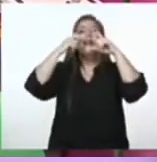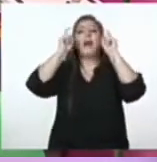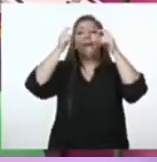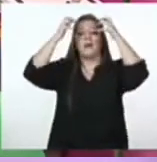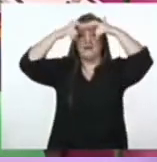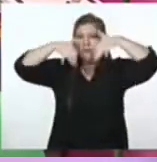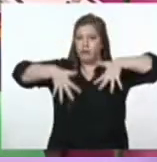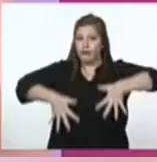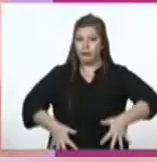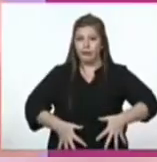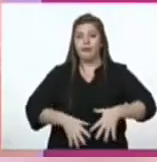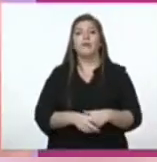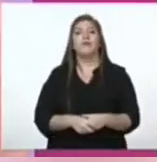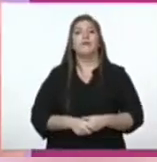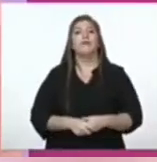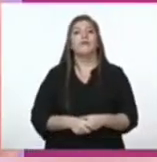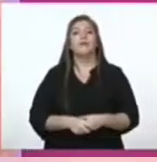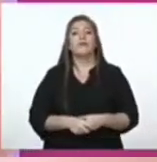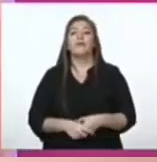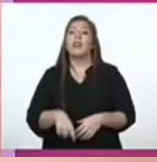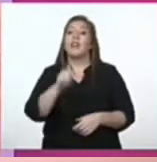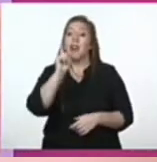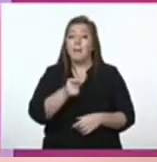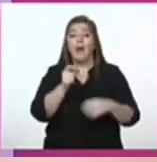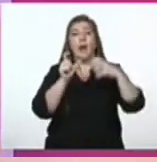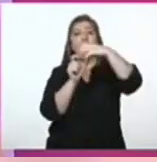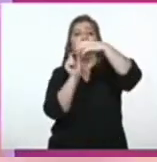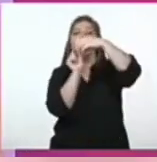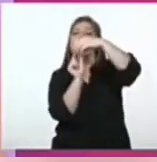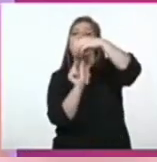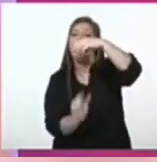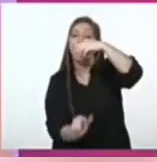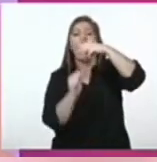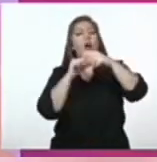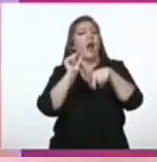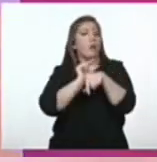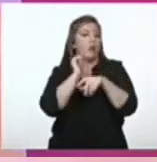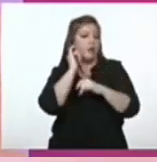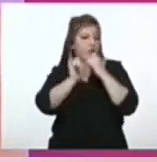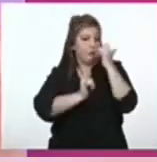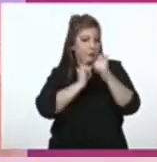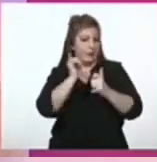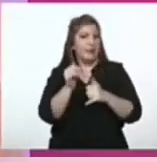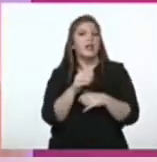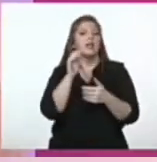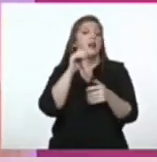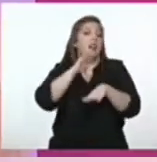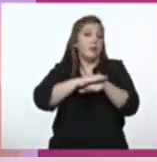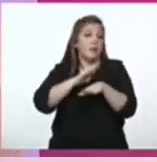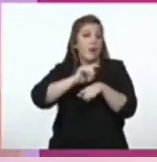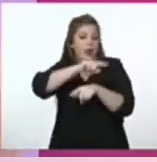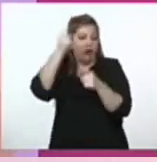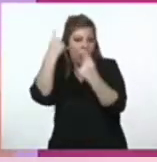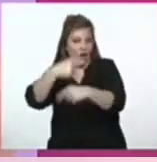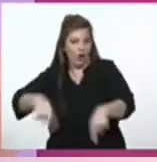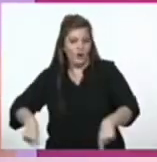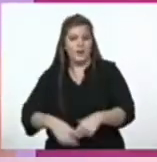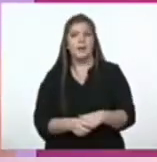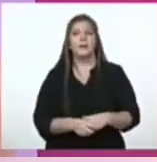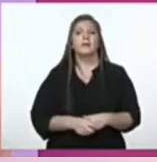Además, la médula espinal, bueno, ahora vamos a ver un poquito más adelante, se va a ocupar también de alguna otra cosa. Vamos